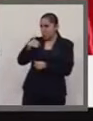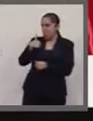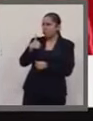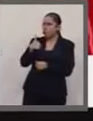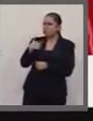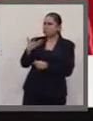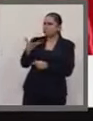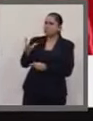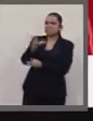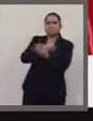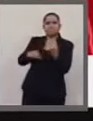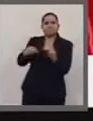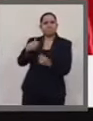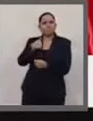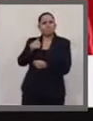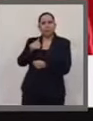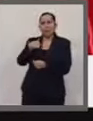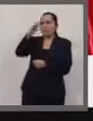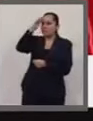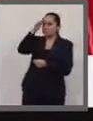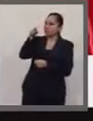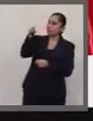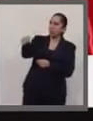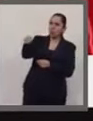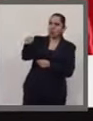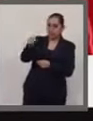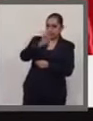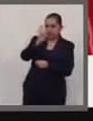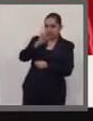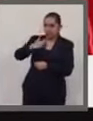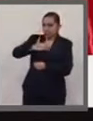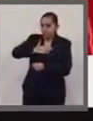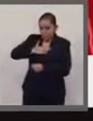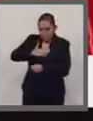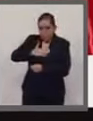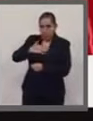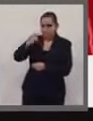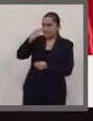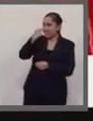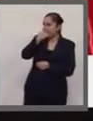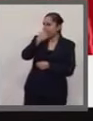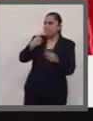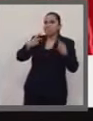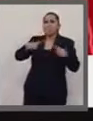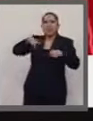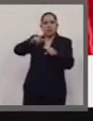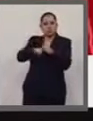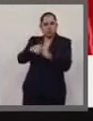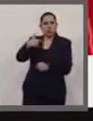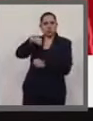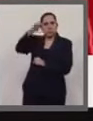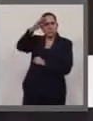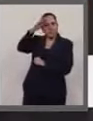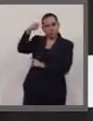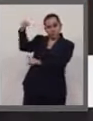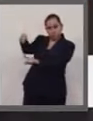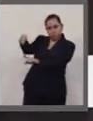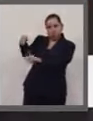irrespetuosamente le digo, consideré en un juicio subjetivo de carácter personal, en ese